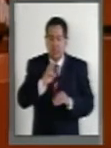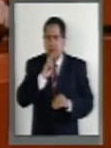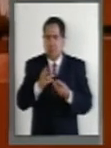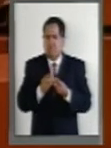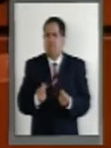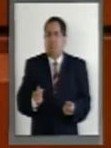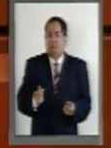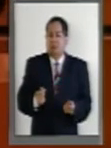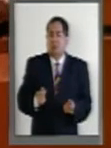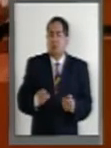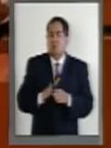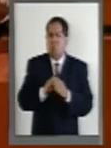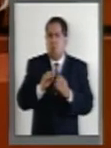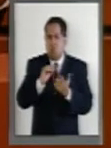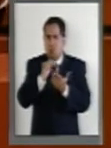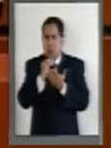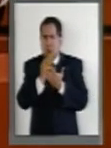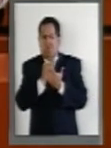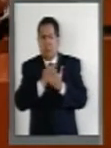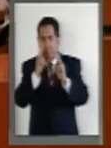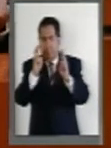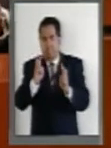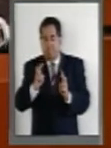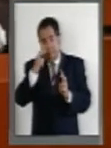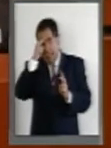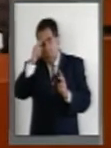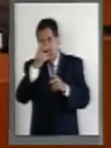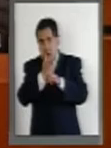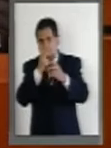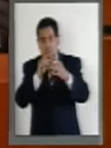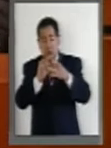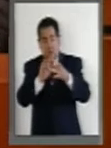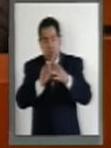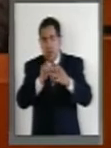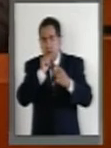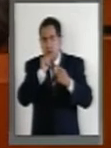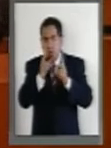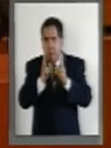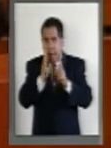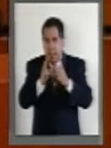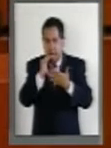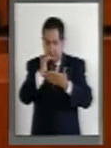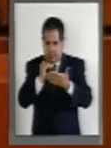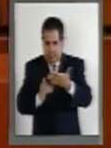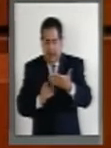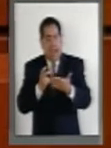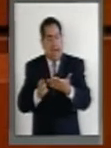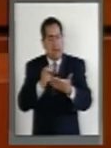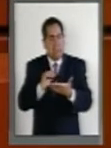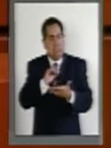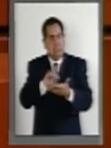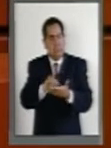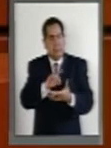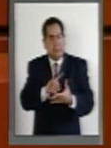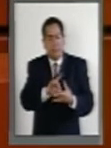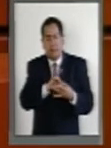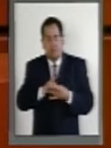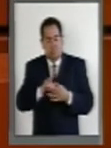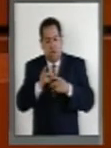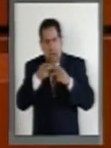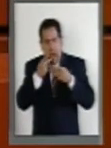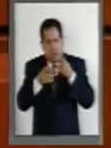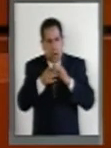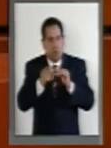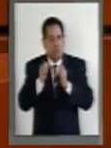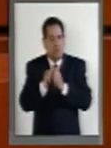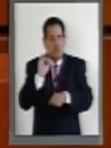temas que están en la agenda México-Estados Unidos y que no se han abordado y que tiene que ver con los derechos de los mexicanos